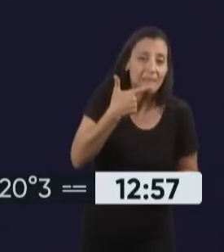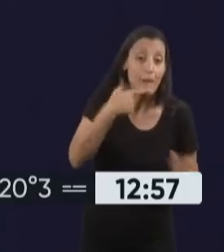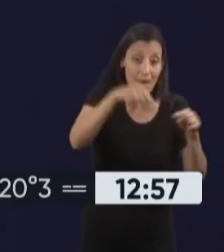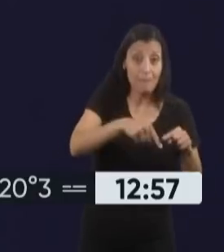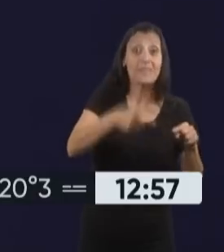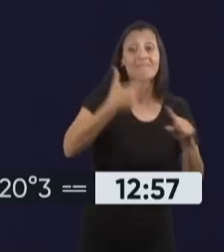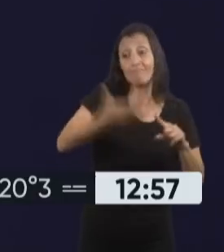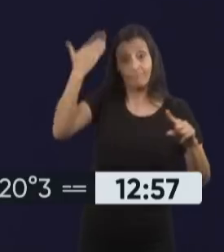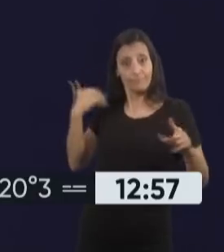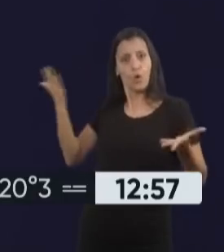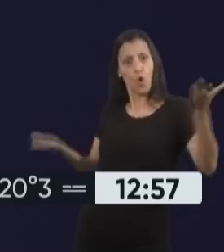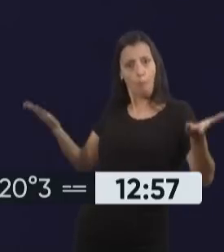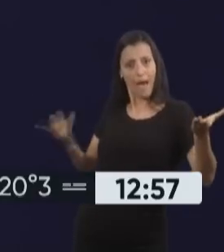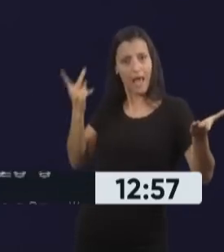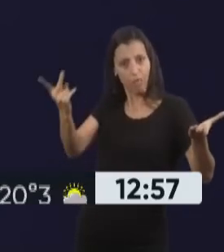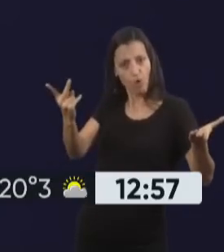2023,